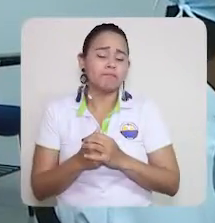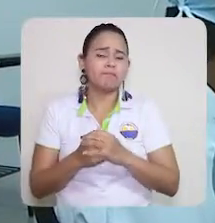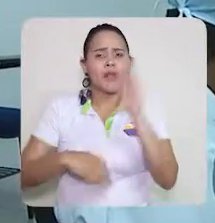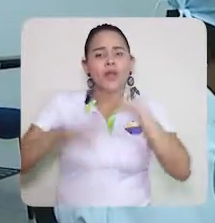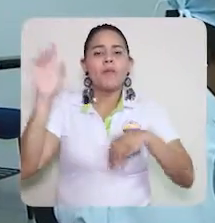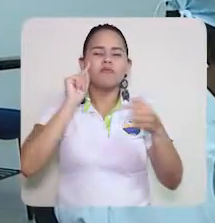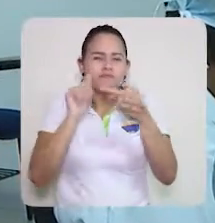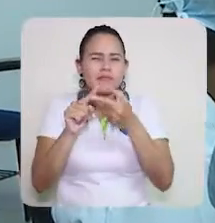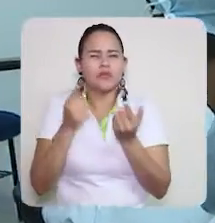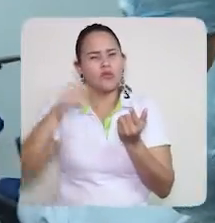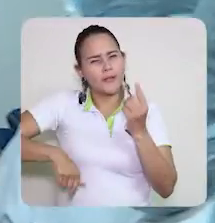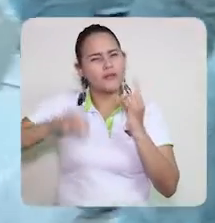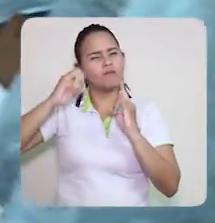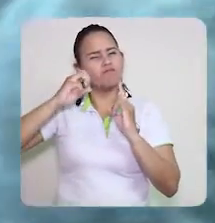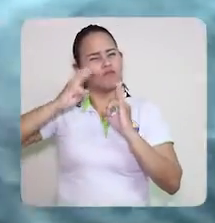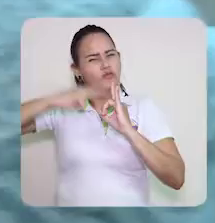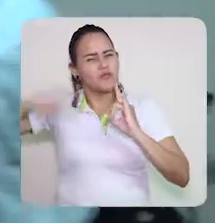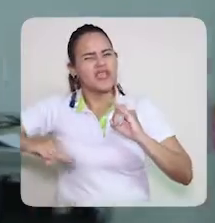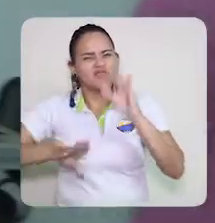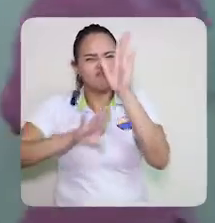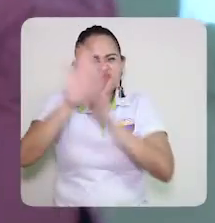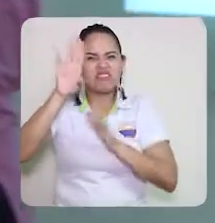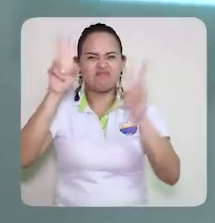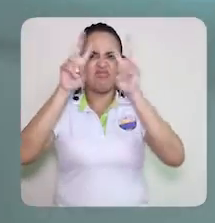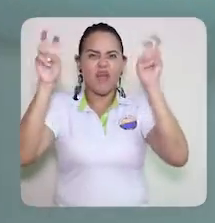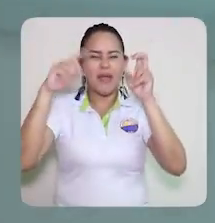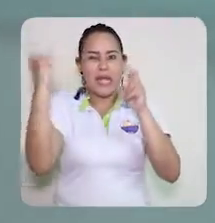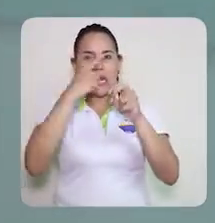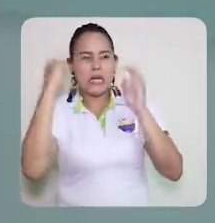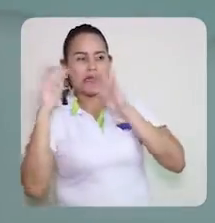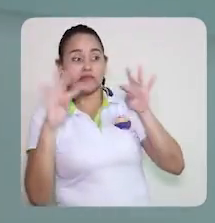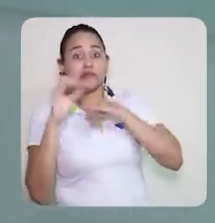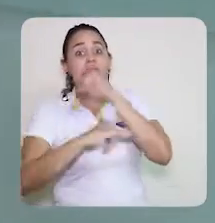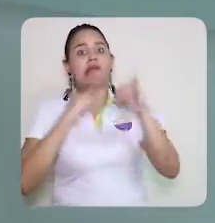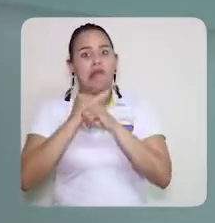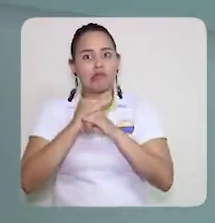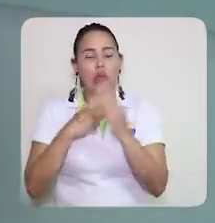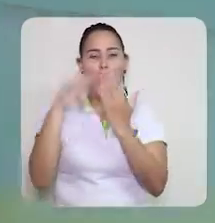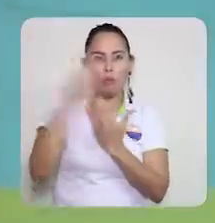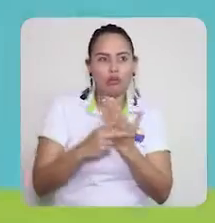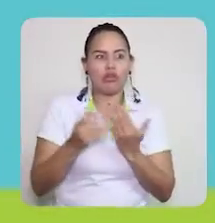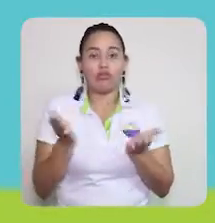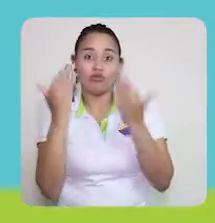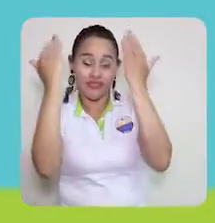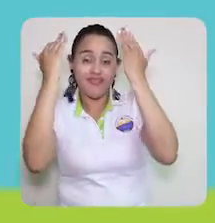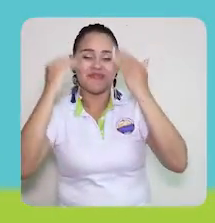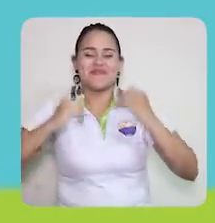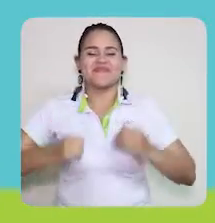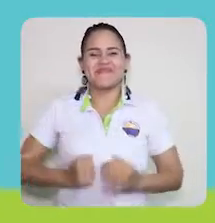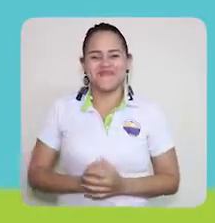y a crecer en el ámbito internacional, ya con propuestas y proyectos concretos.